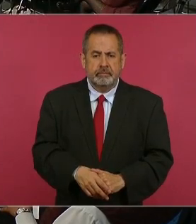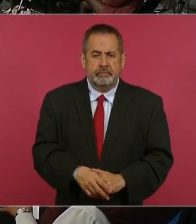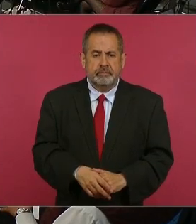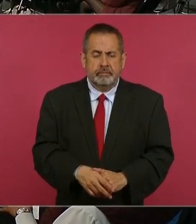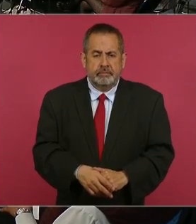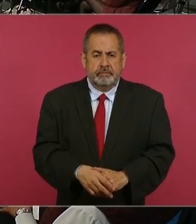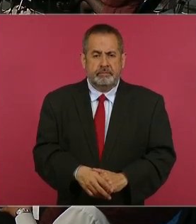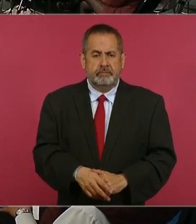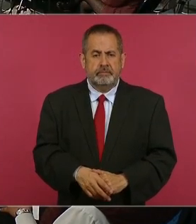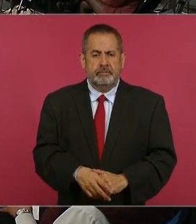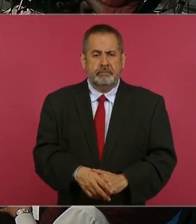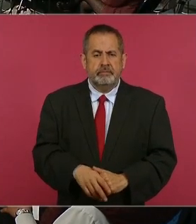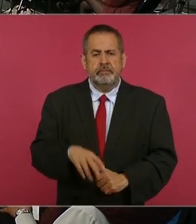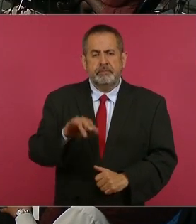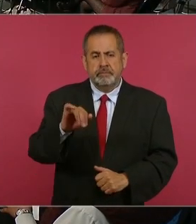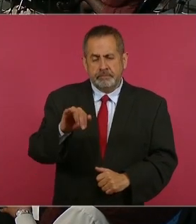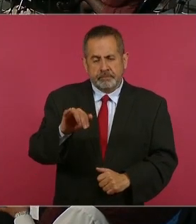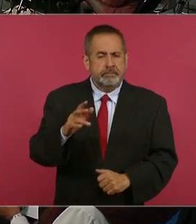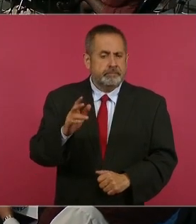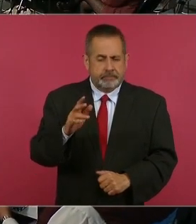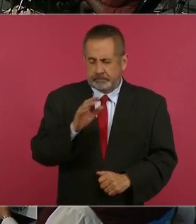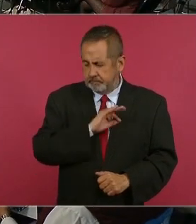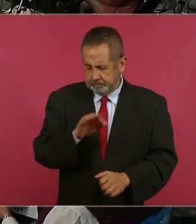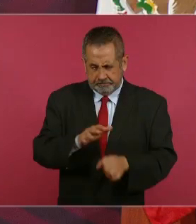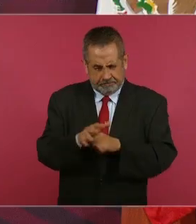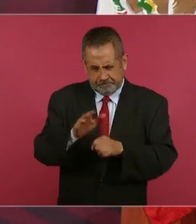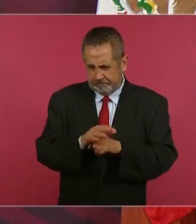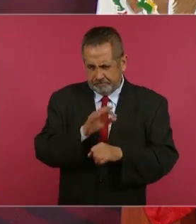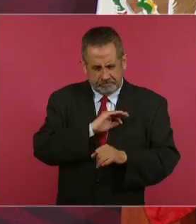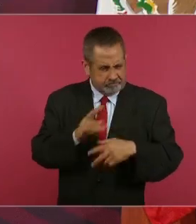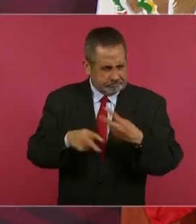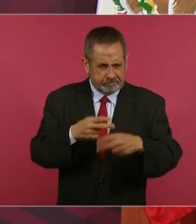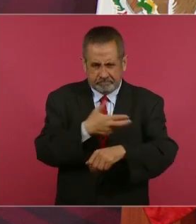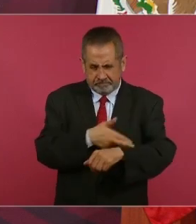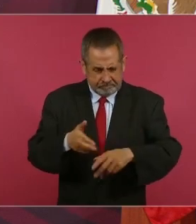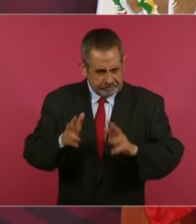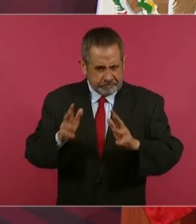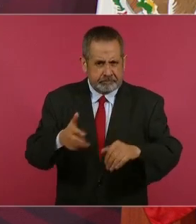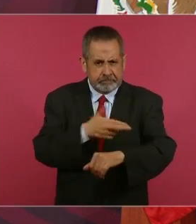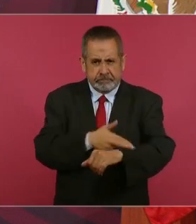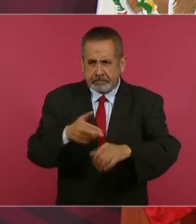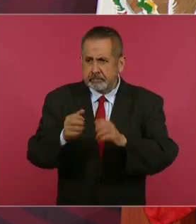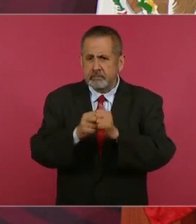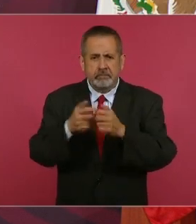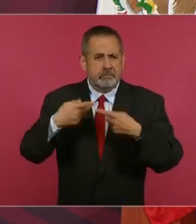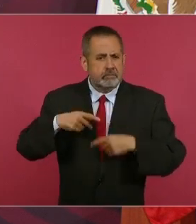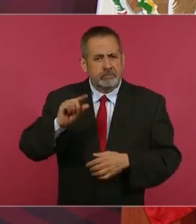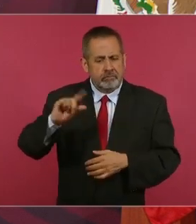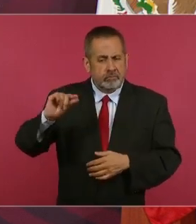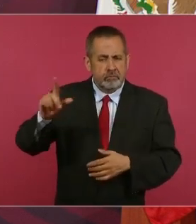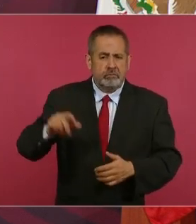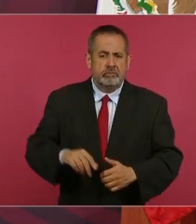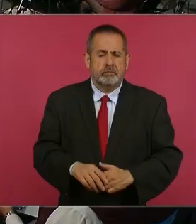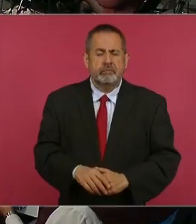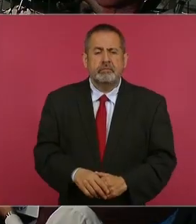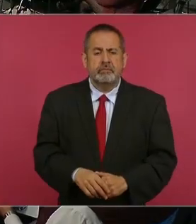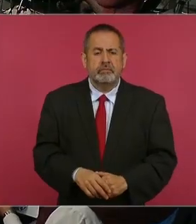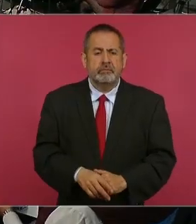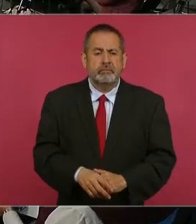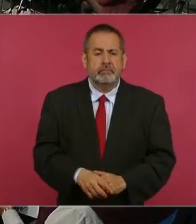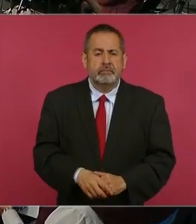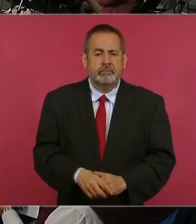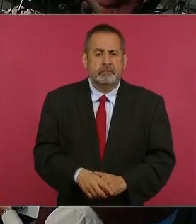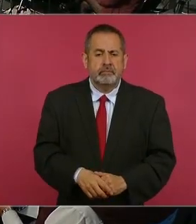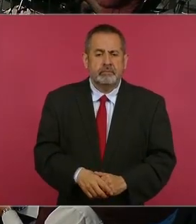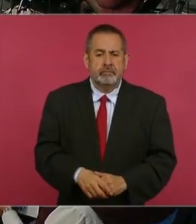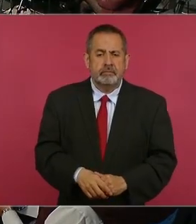después de ustedes avisaron? Sí, todo lo que se podía hacer, se habló con las autoridades. Una persona que